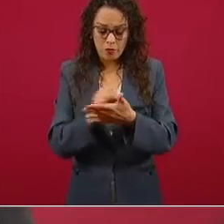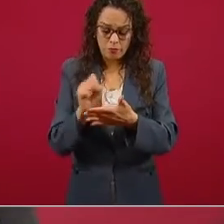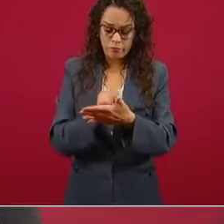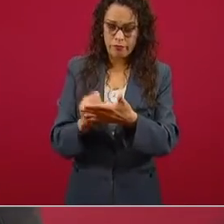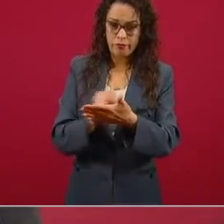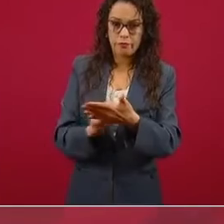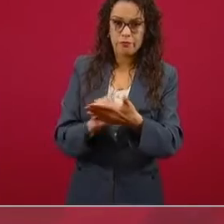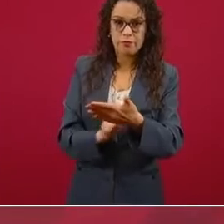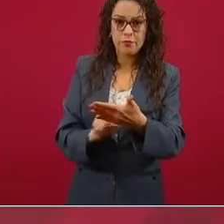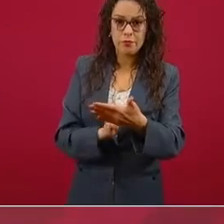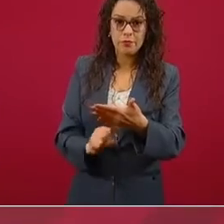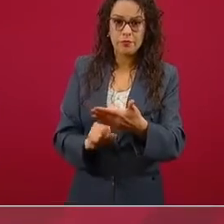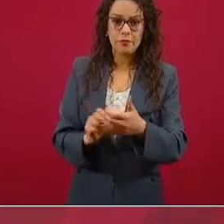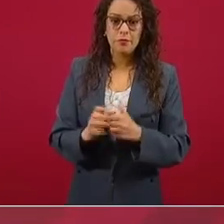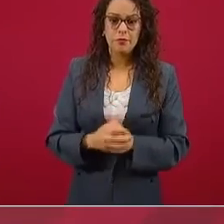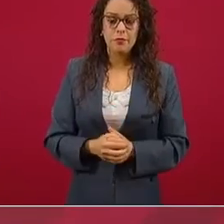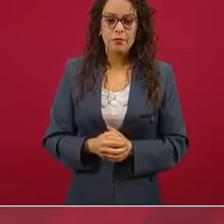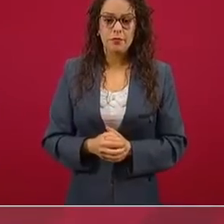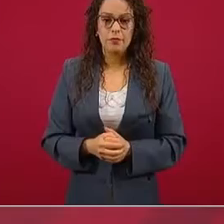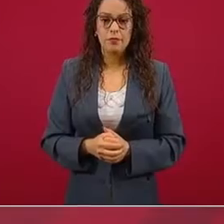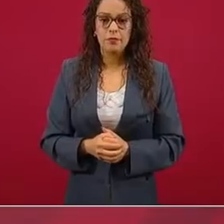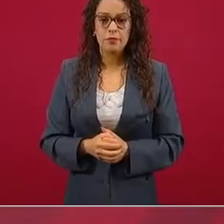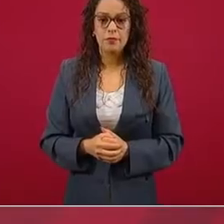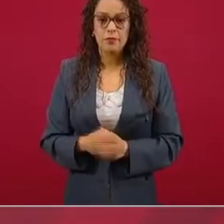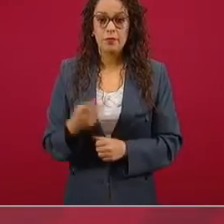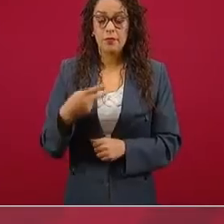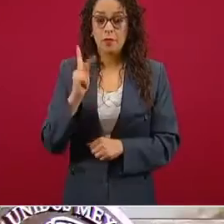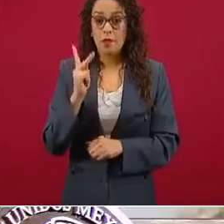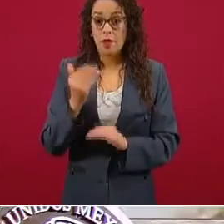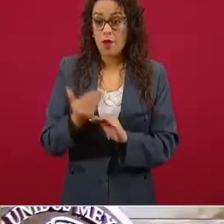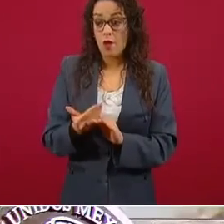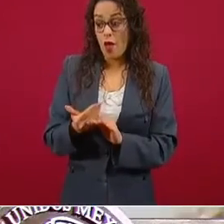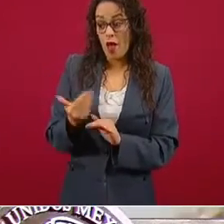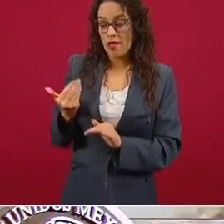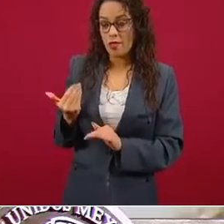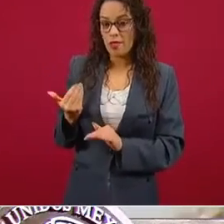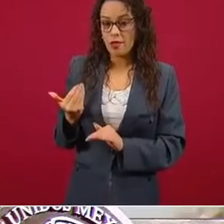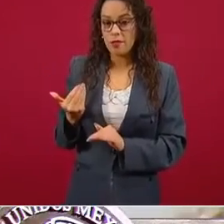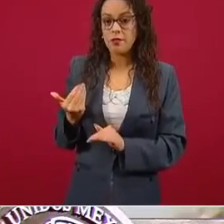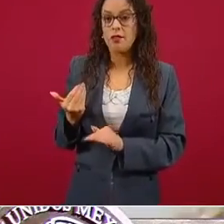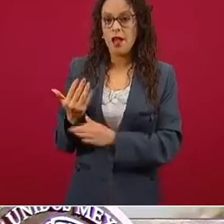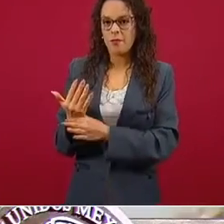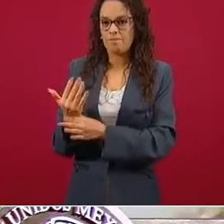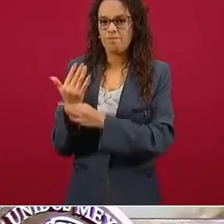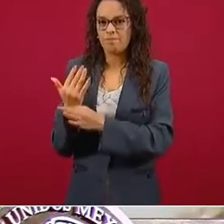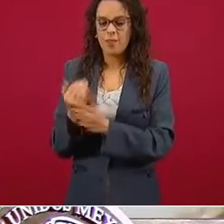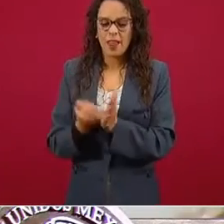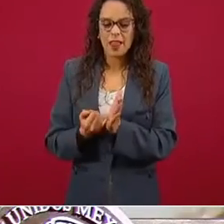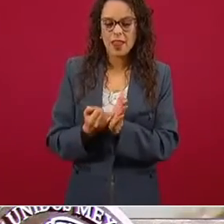pero por anticipado se decidía cuántos